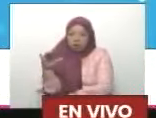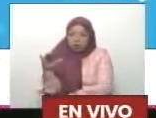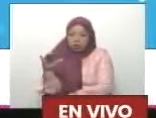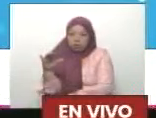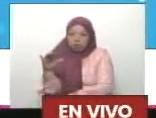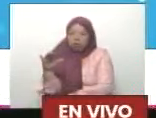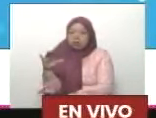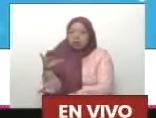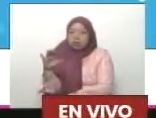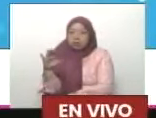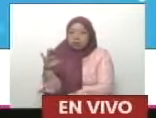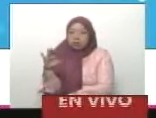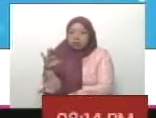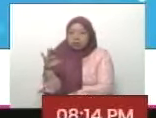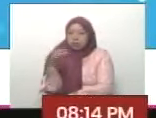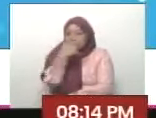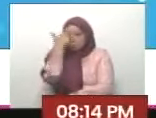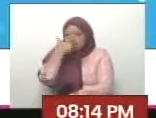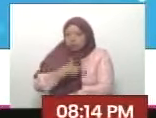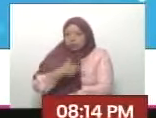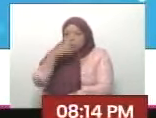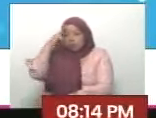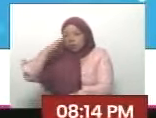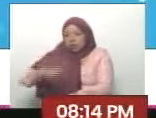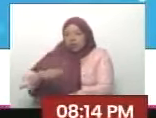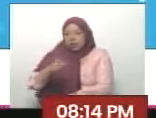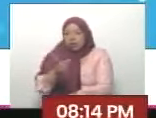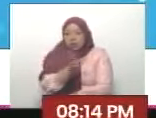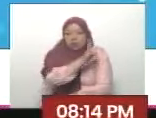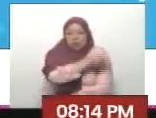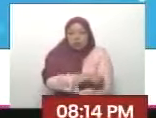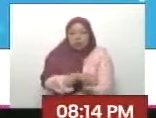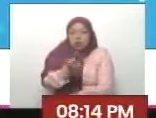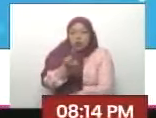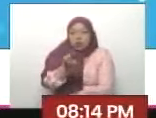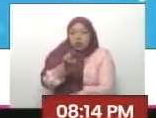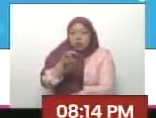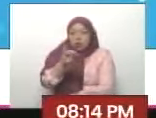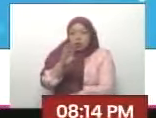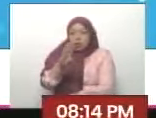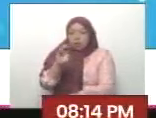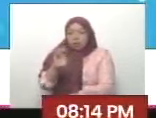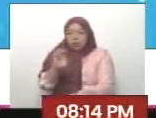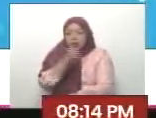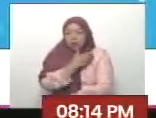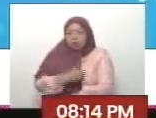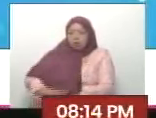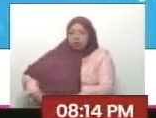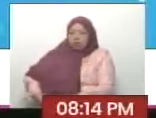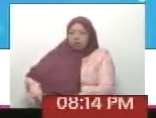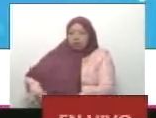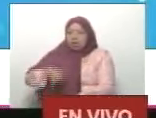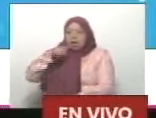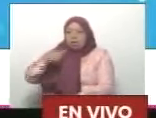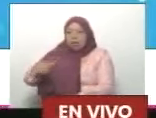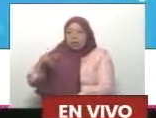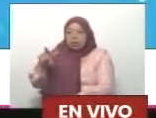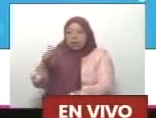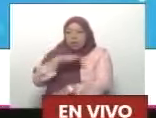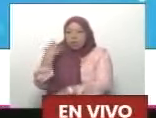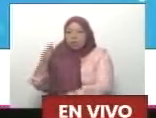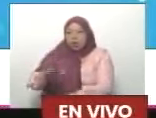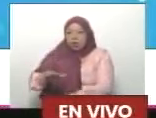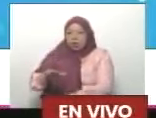persona con porte de ser paramilitar, uribista, lanza una amenaza de